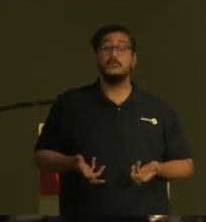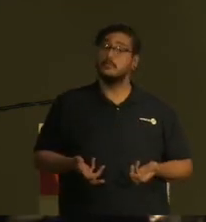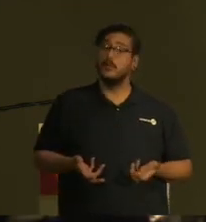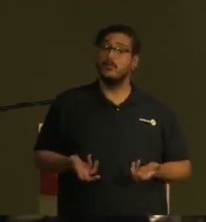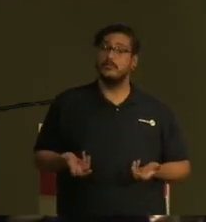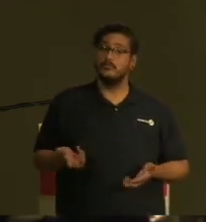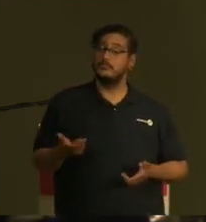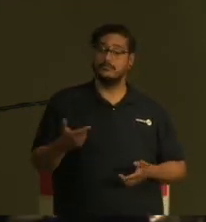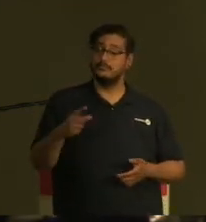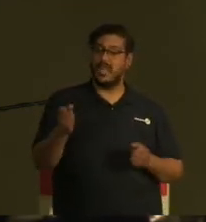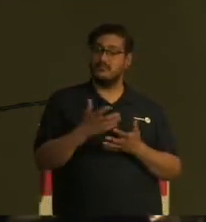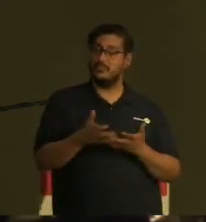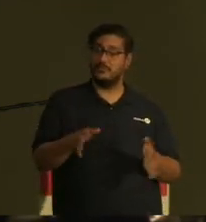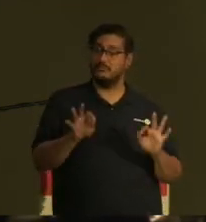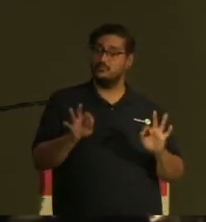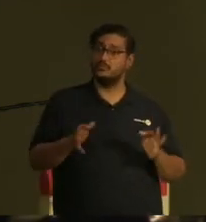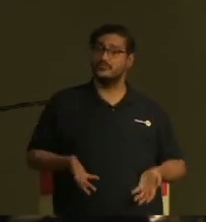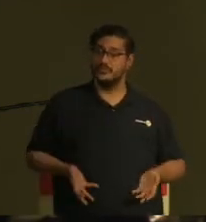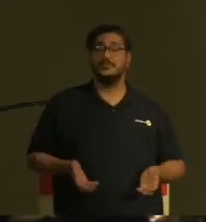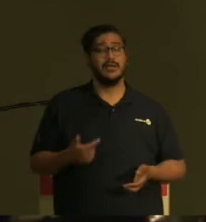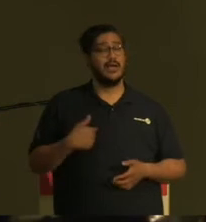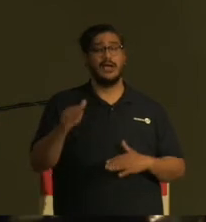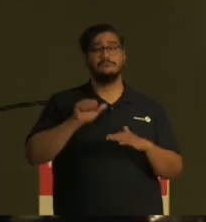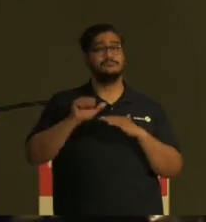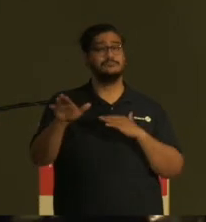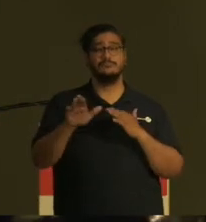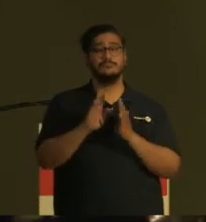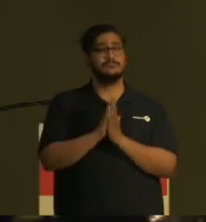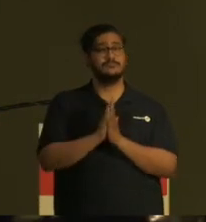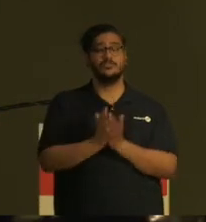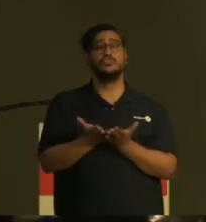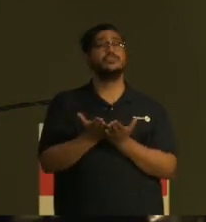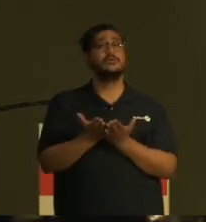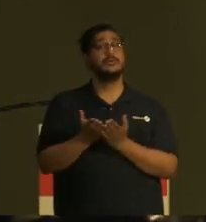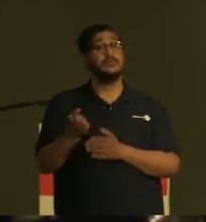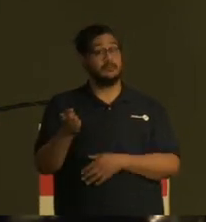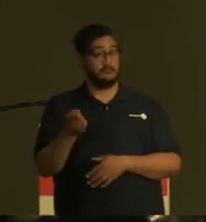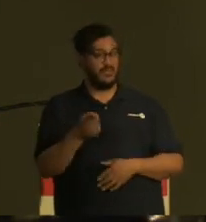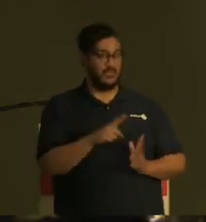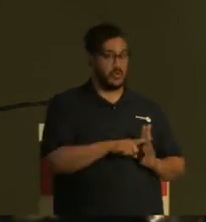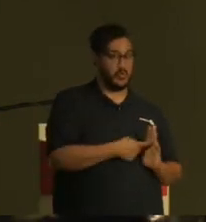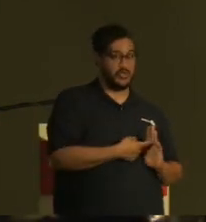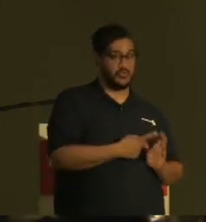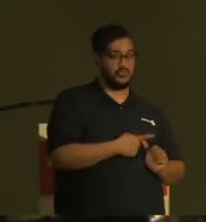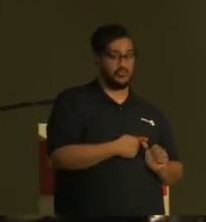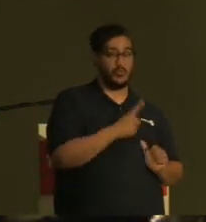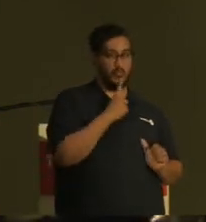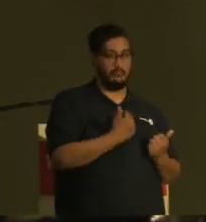estuve, todo estuvo perfecto, yo iba a mandar el texto a Gallimard, iban a quemar el original, iba a